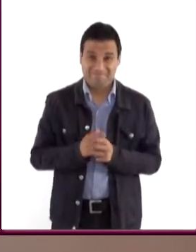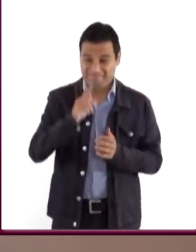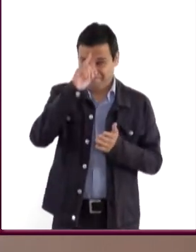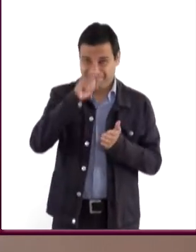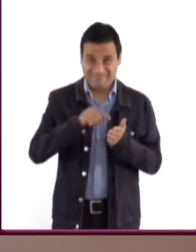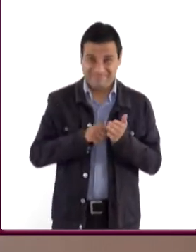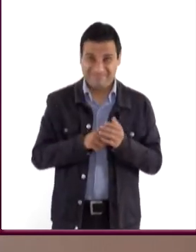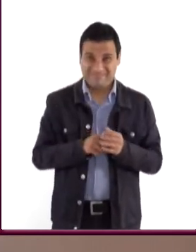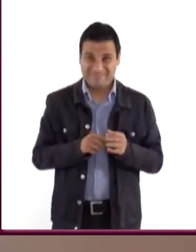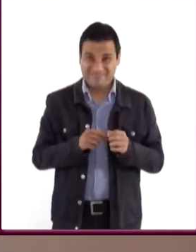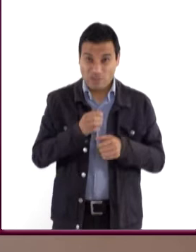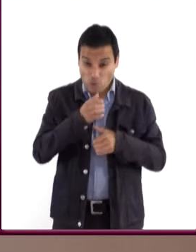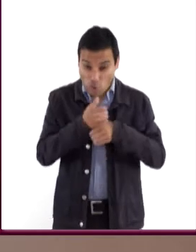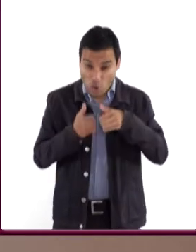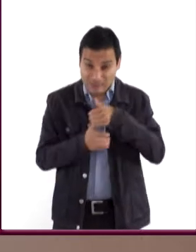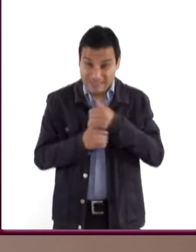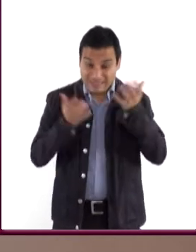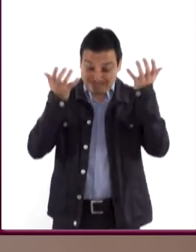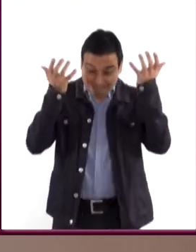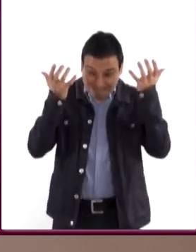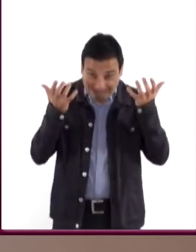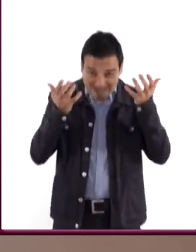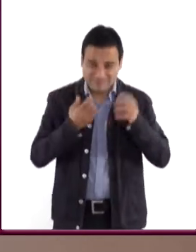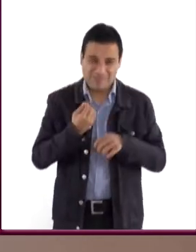pueda soportar mucho más.